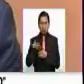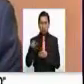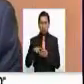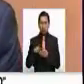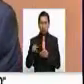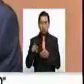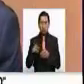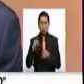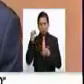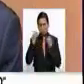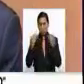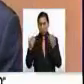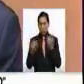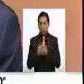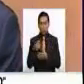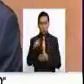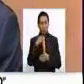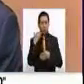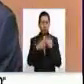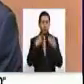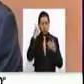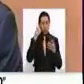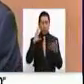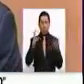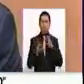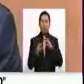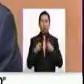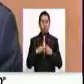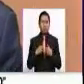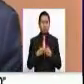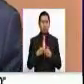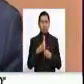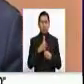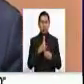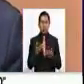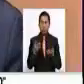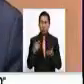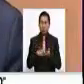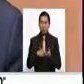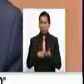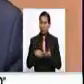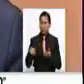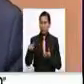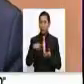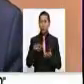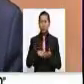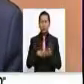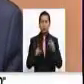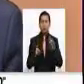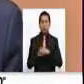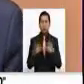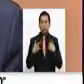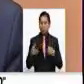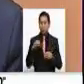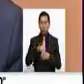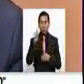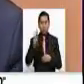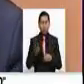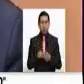nuevas maneras de alterar el escenario político y de alguna manera esto está sucediendo en brasil